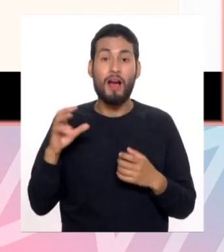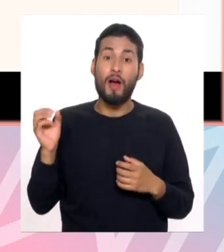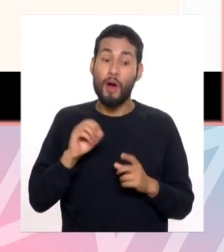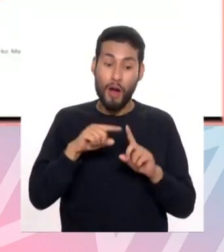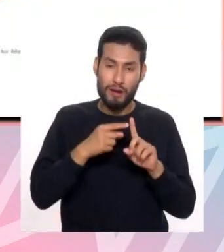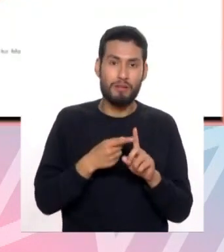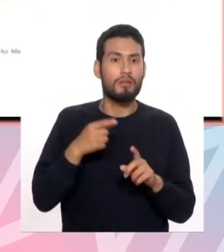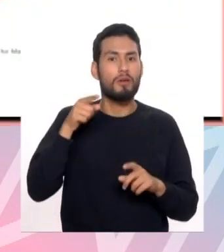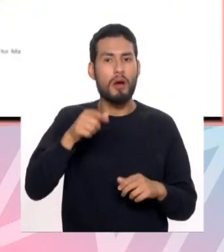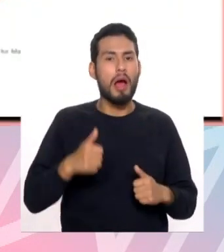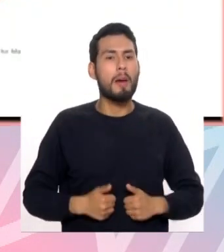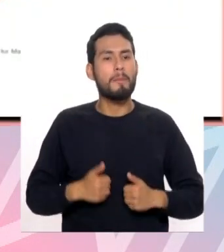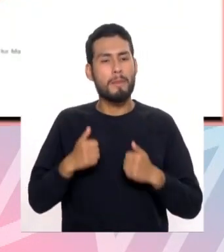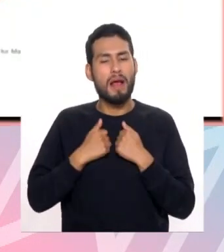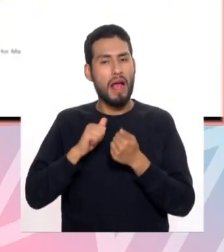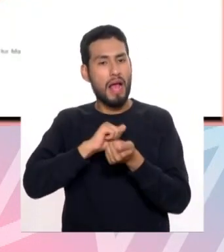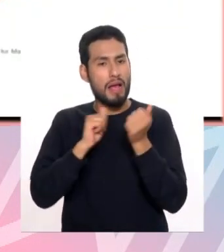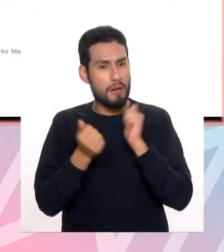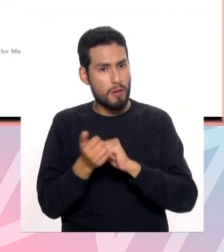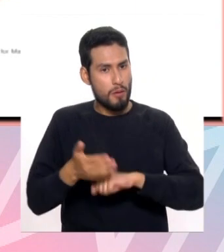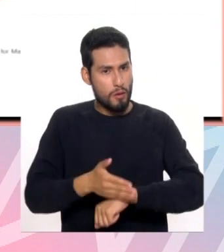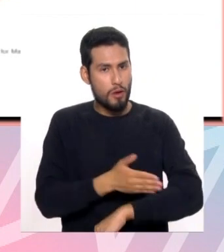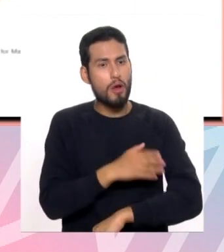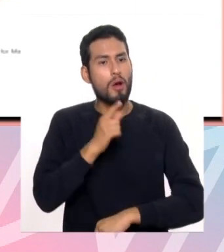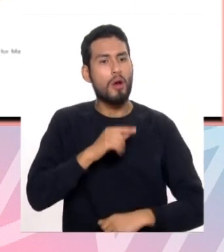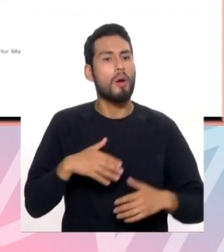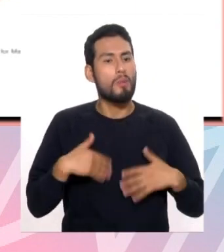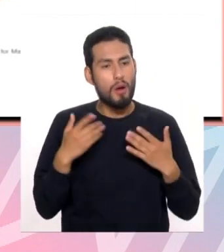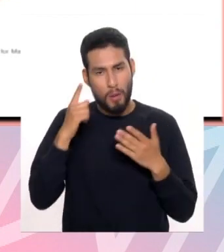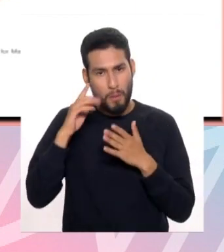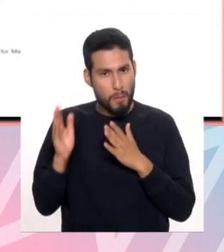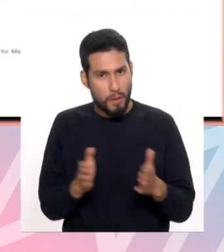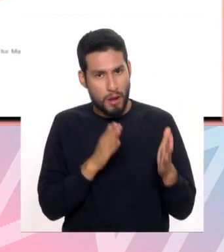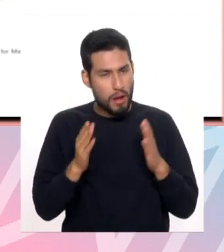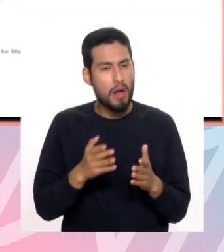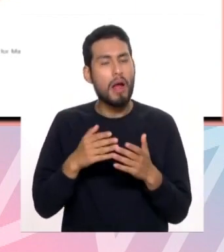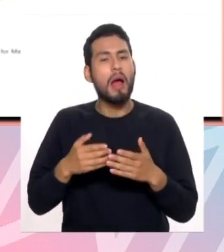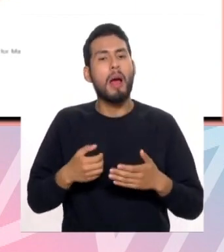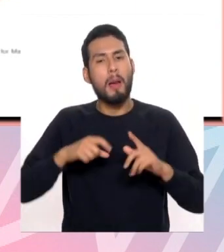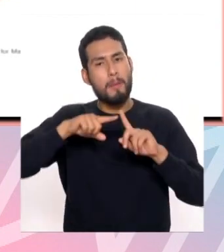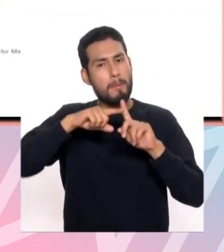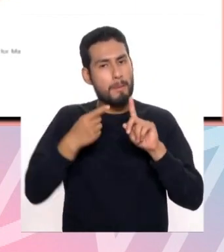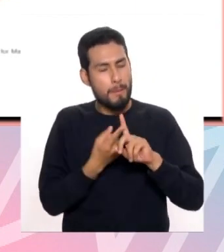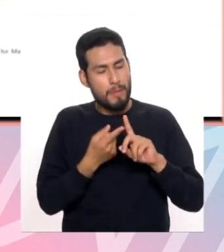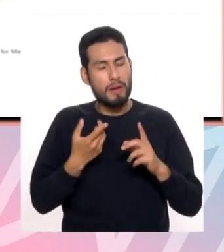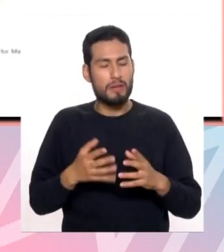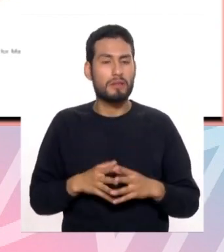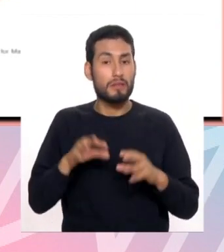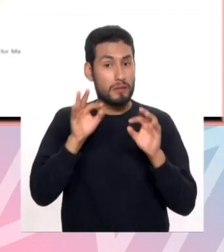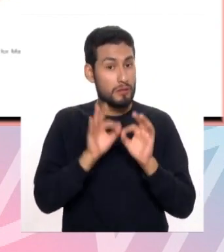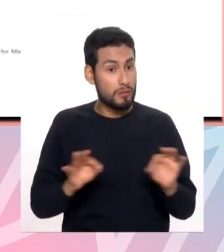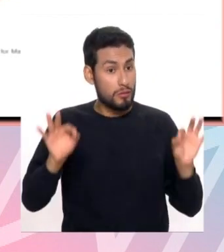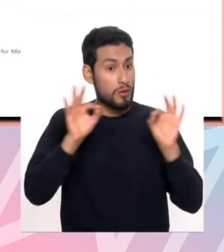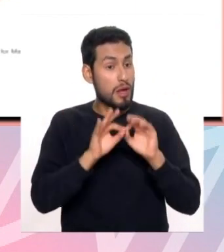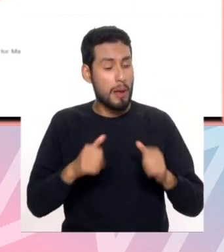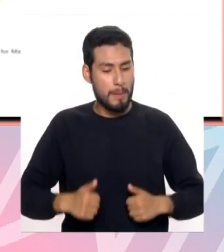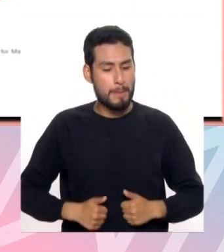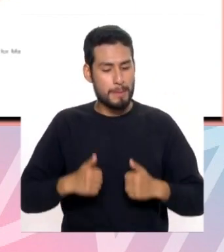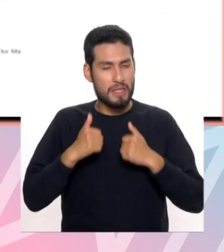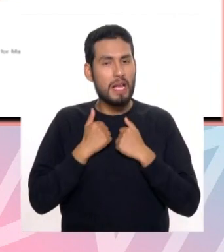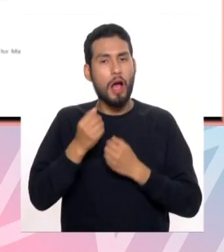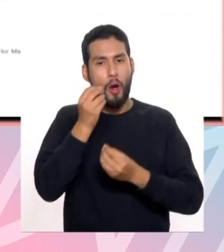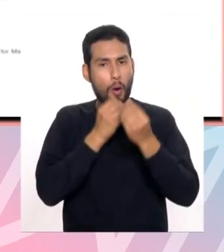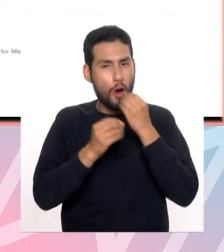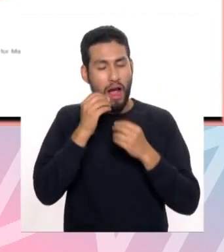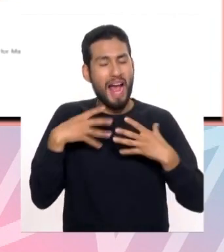es cambiar su estilo de vida, incluso para la planificación del embarazo. Entonces, es importante un estilo de vida saludable